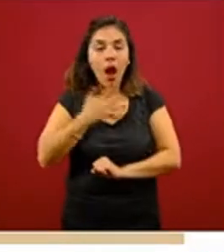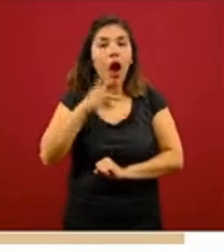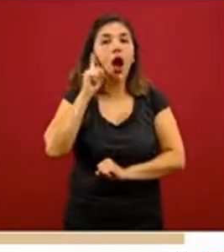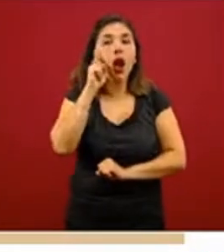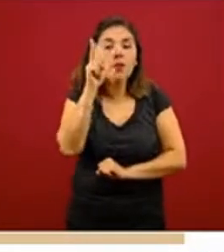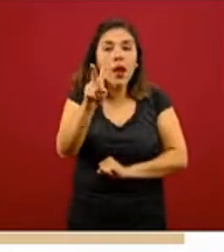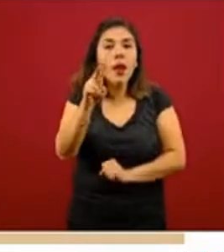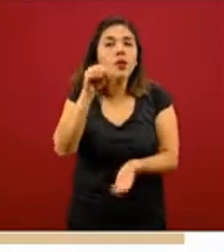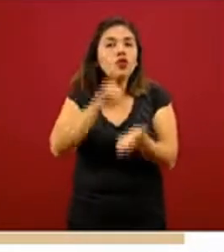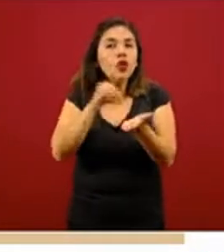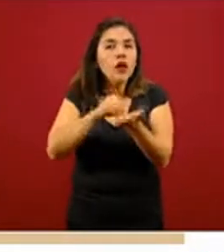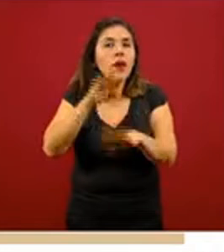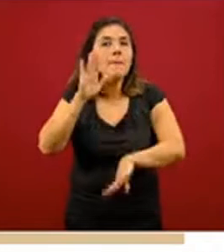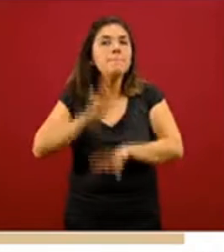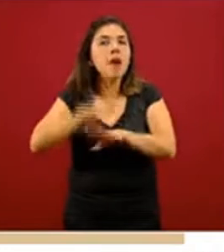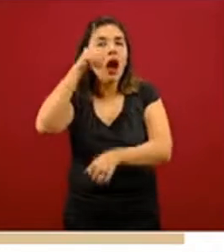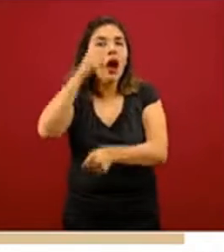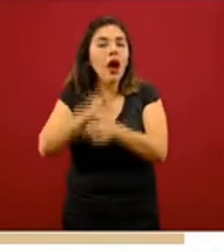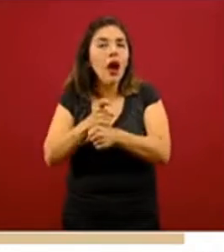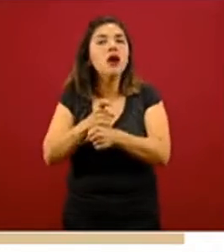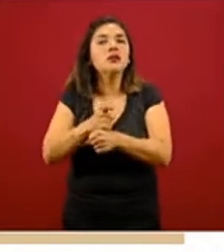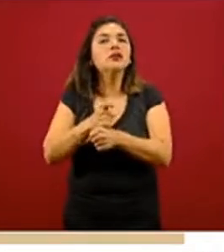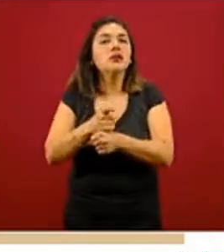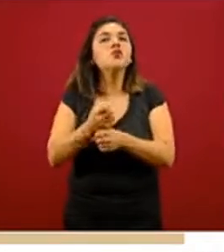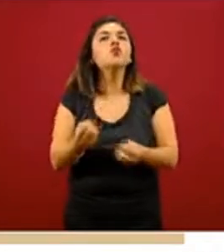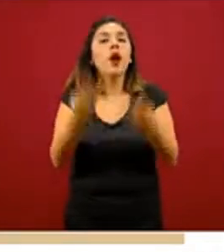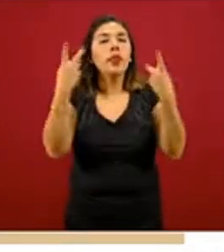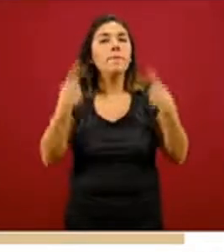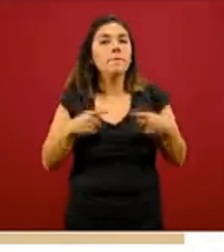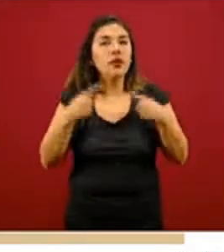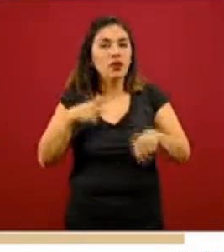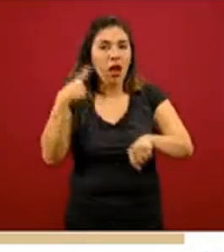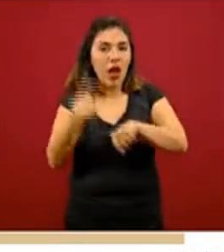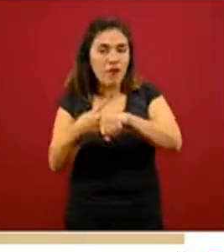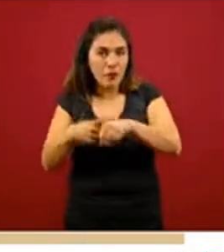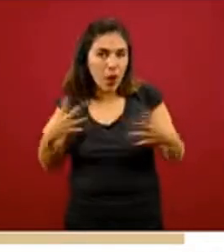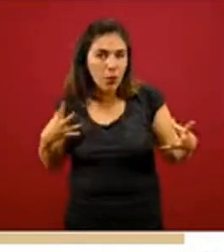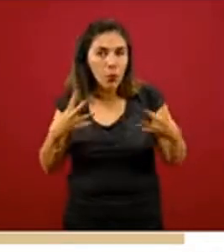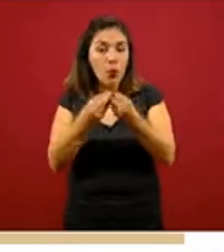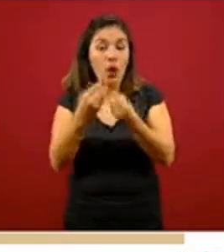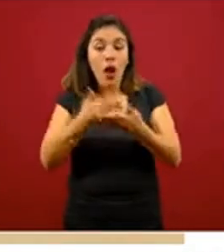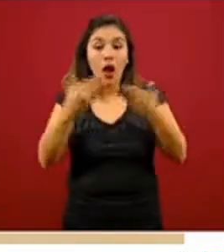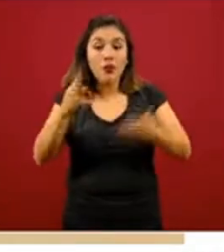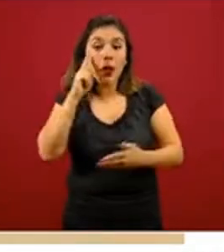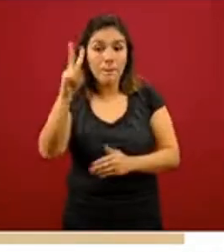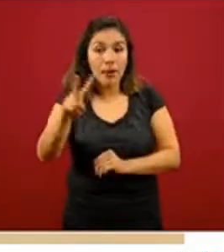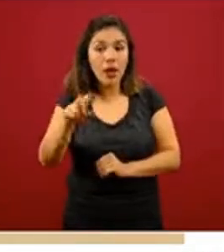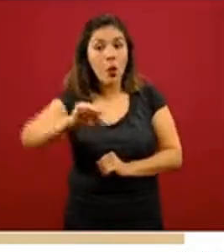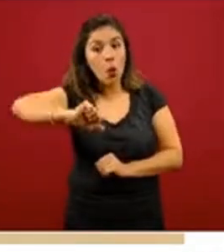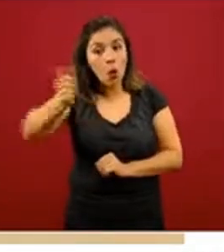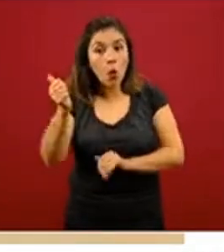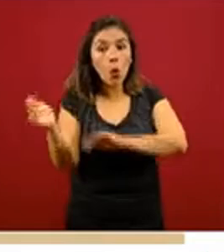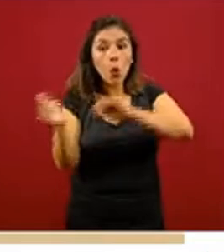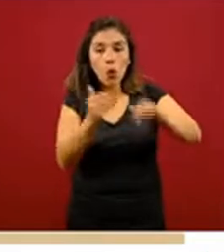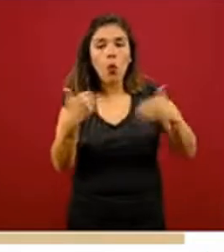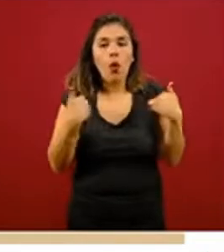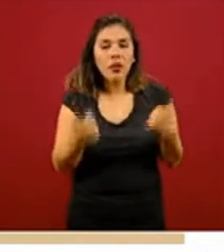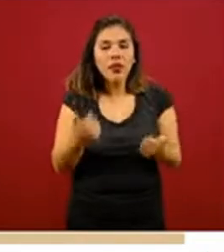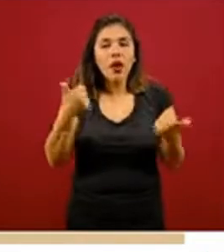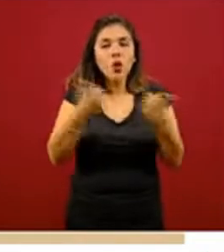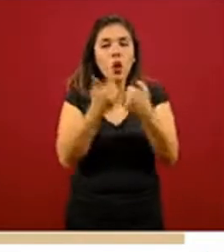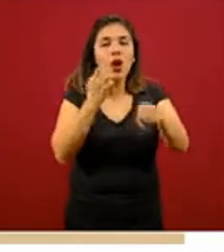mantienen la mayor cantidad de casos acumulados hasta el momento. Si vemos la siguiente diapositiva, los podemos